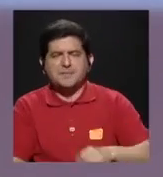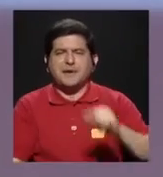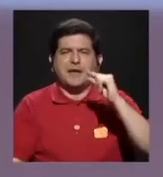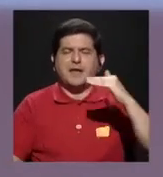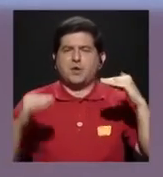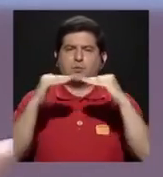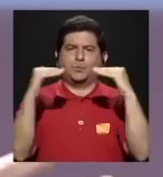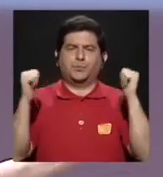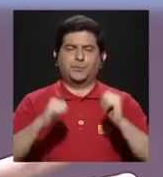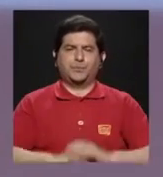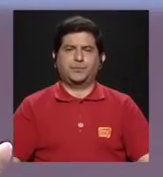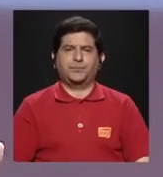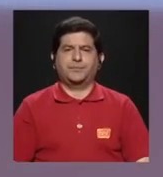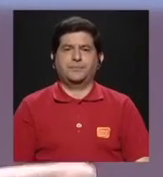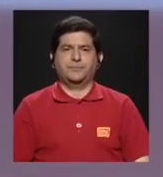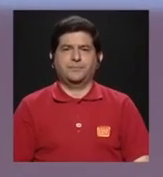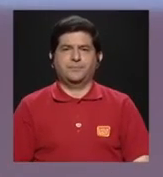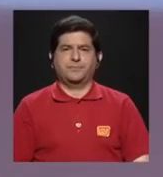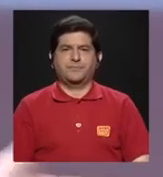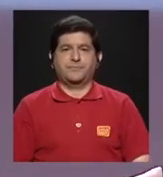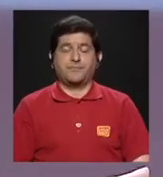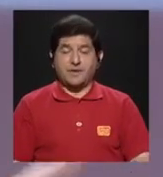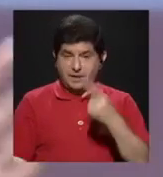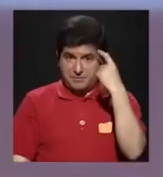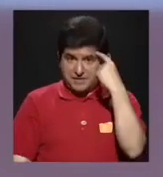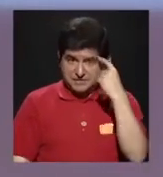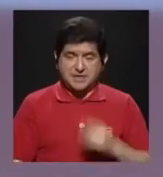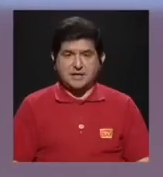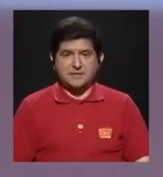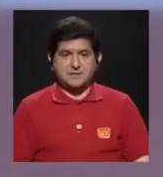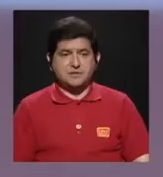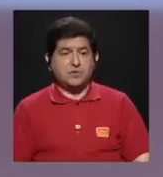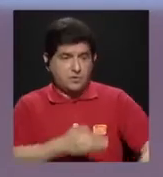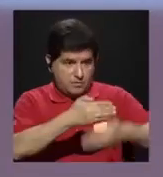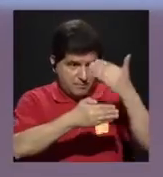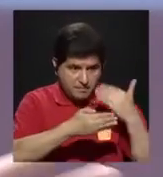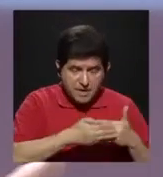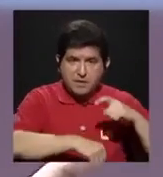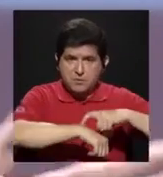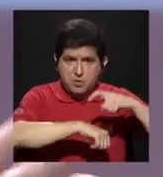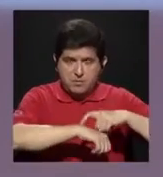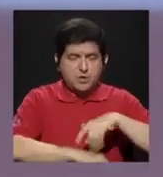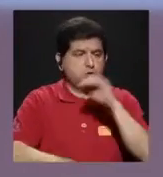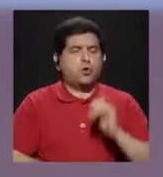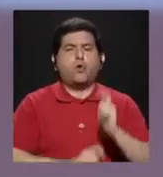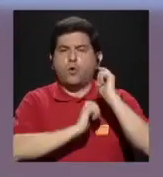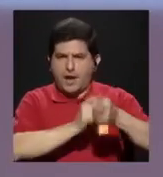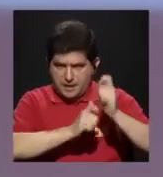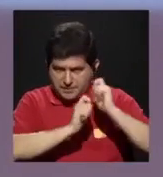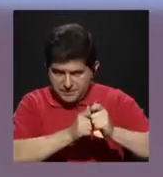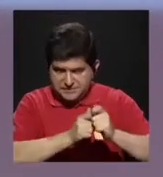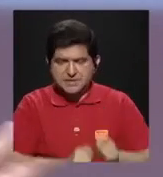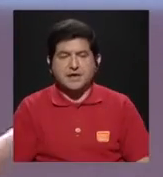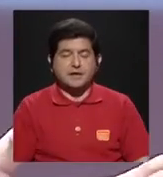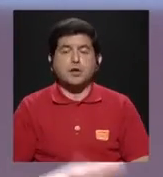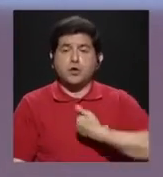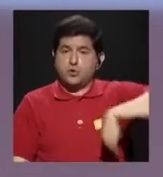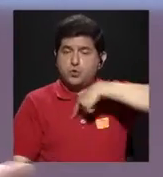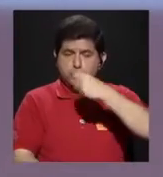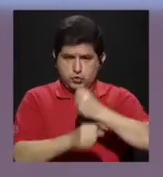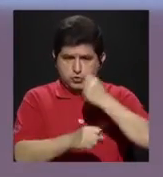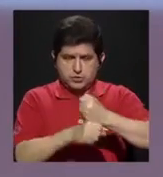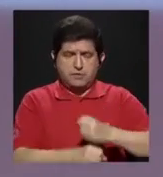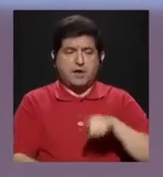escala, tanto en la parte previa, durante la pesca, por la pesca. Entonces también estamos trabajando en esa parte para que se les